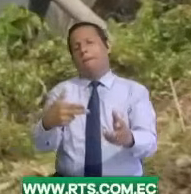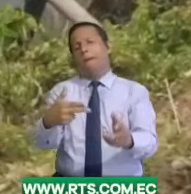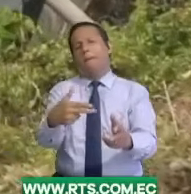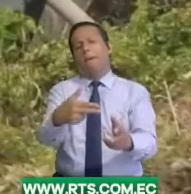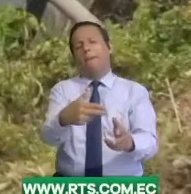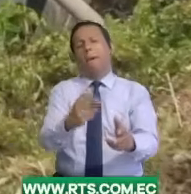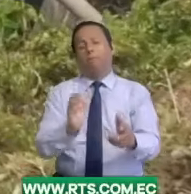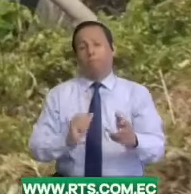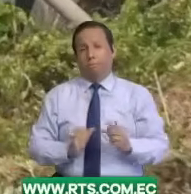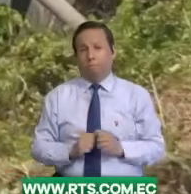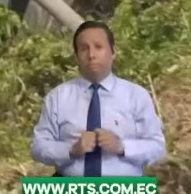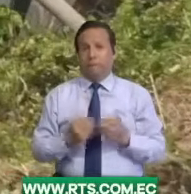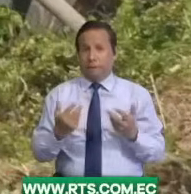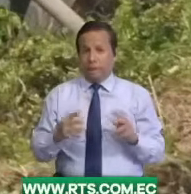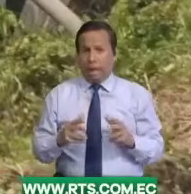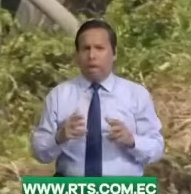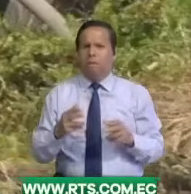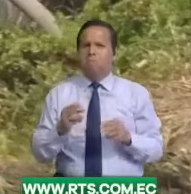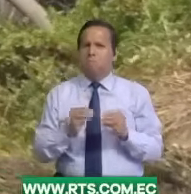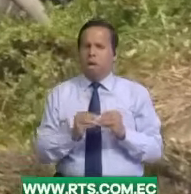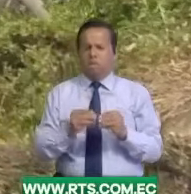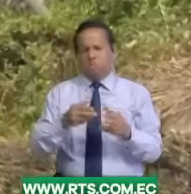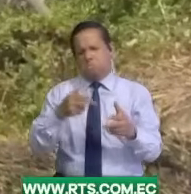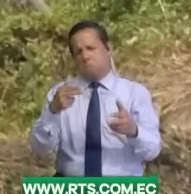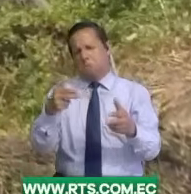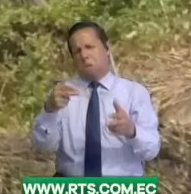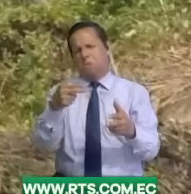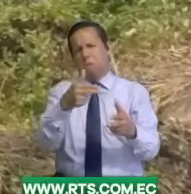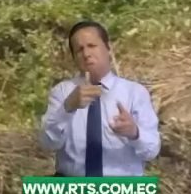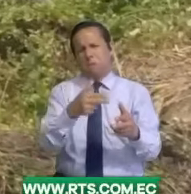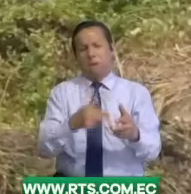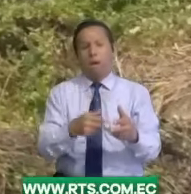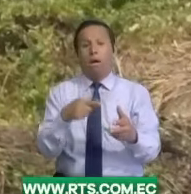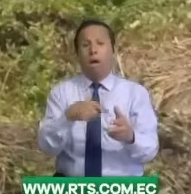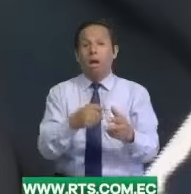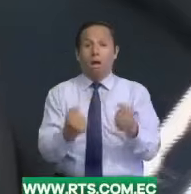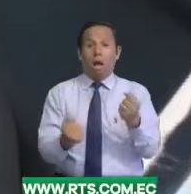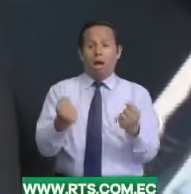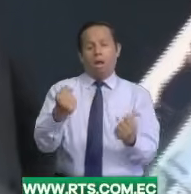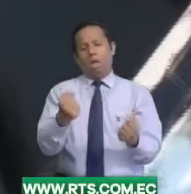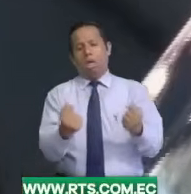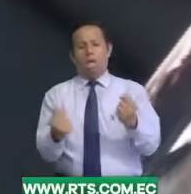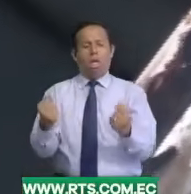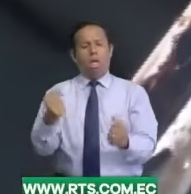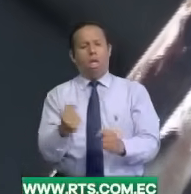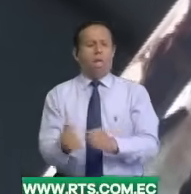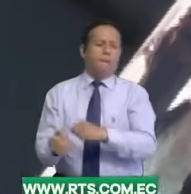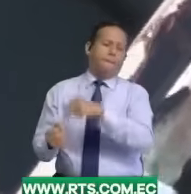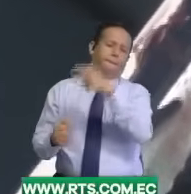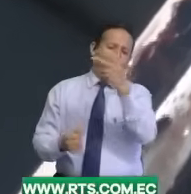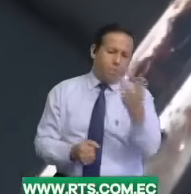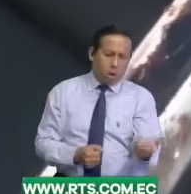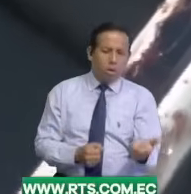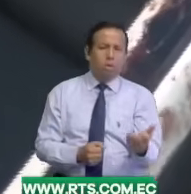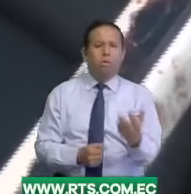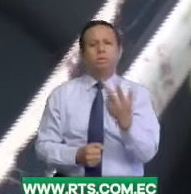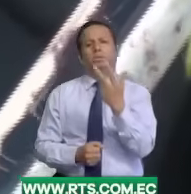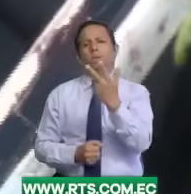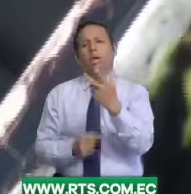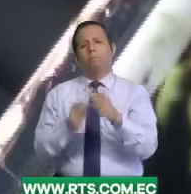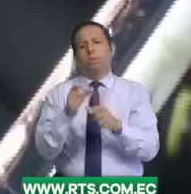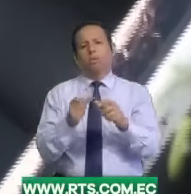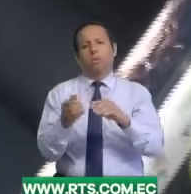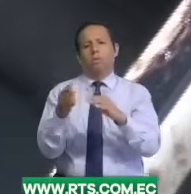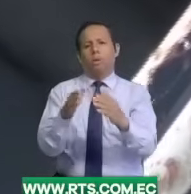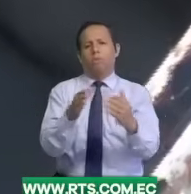Manabí, para disparar en repetidas ocasiones, provocando que el carro se volque a un lado de la carretera y 3 personas murieron en